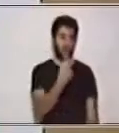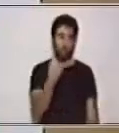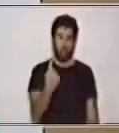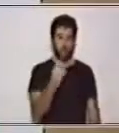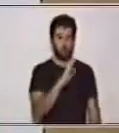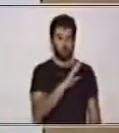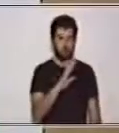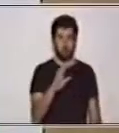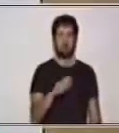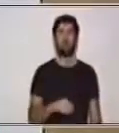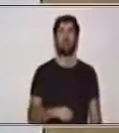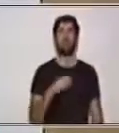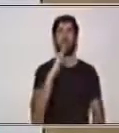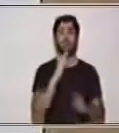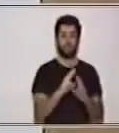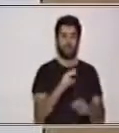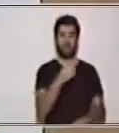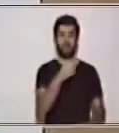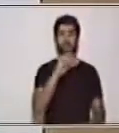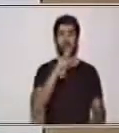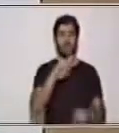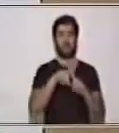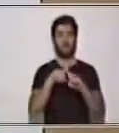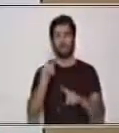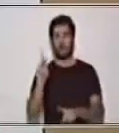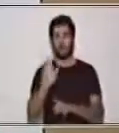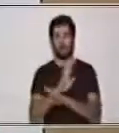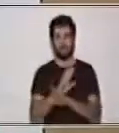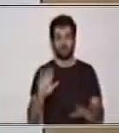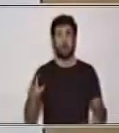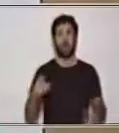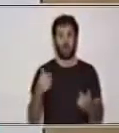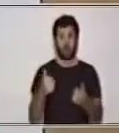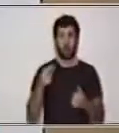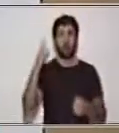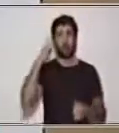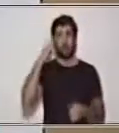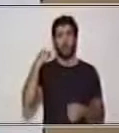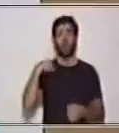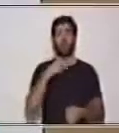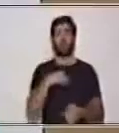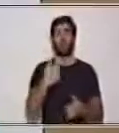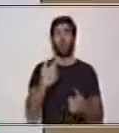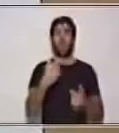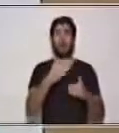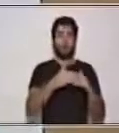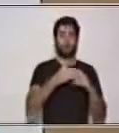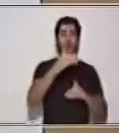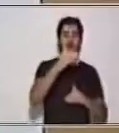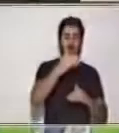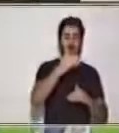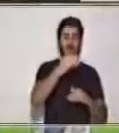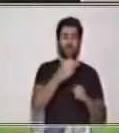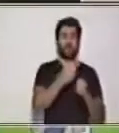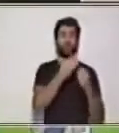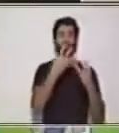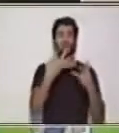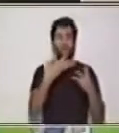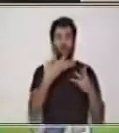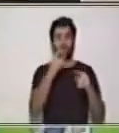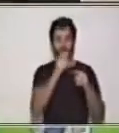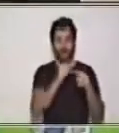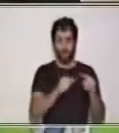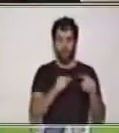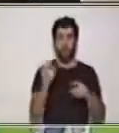también. Vamos a recordar también lo que es máximo común divisor. El máximo común divisor es el